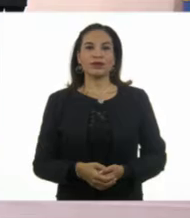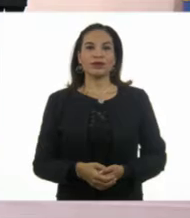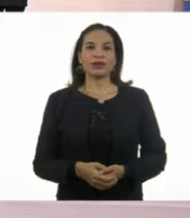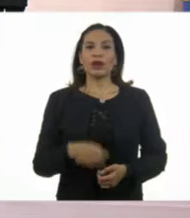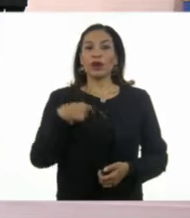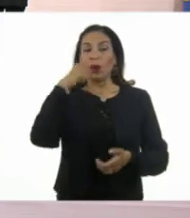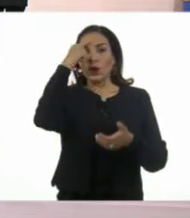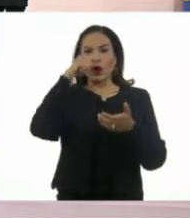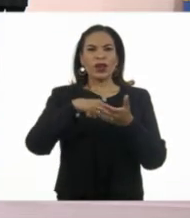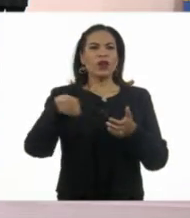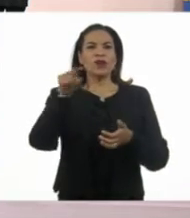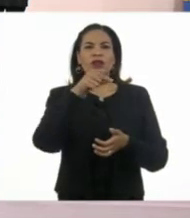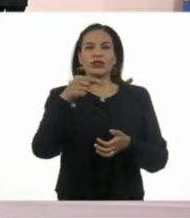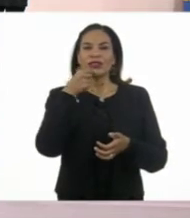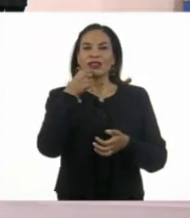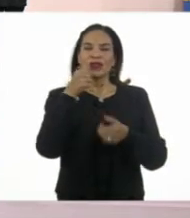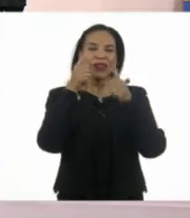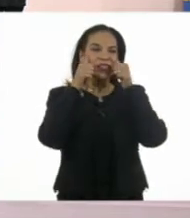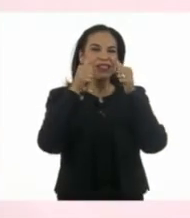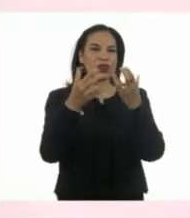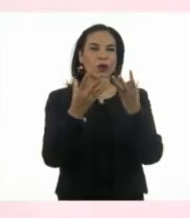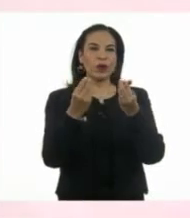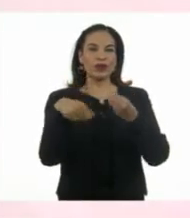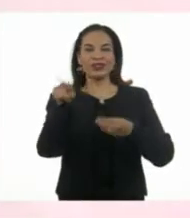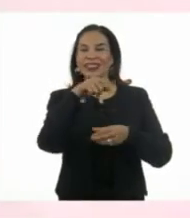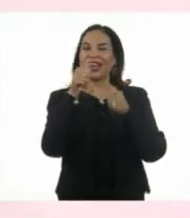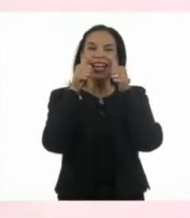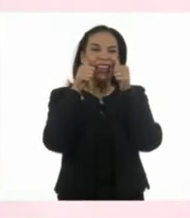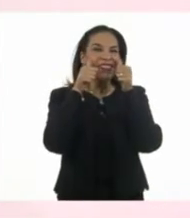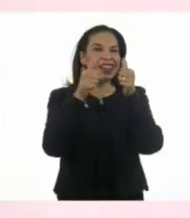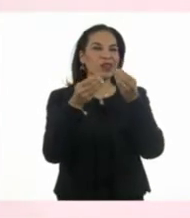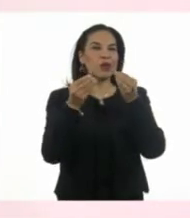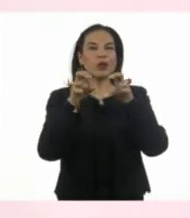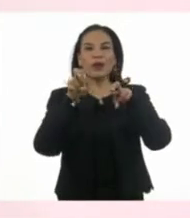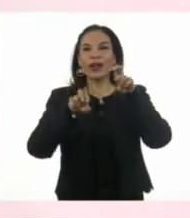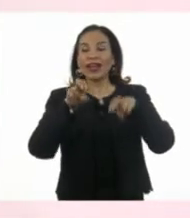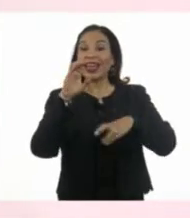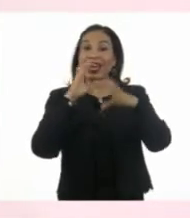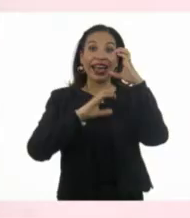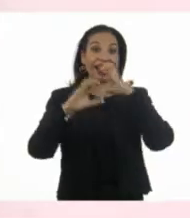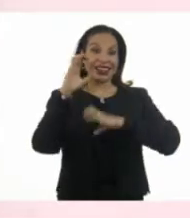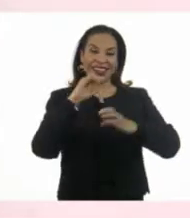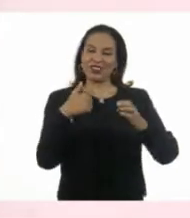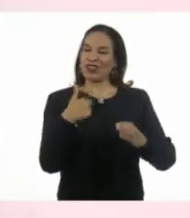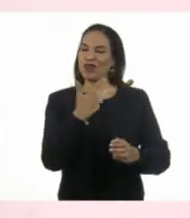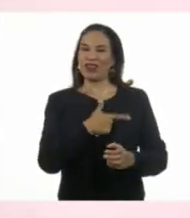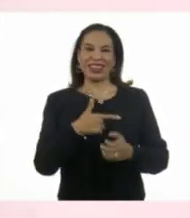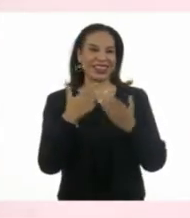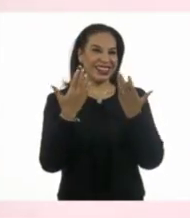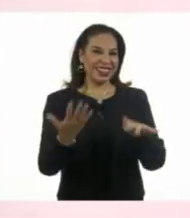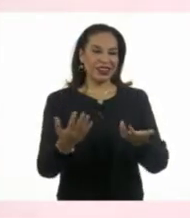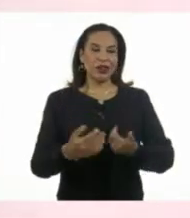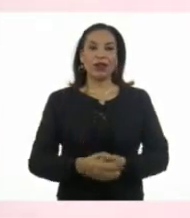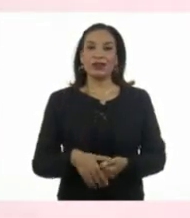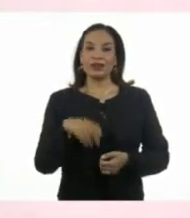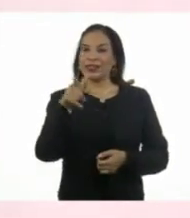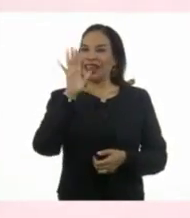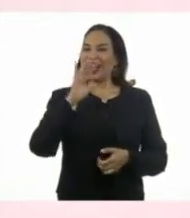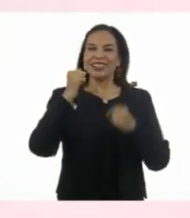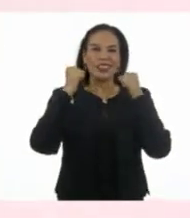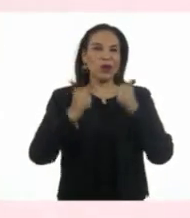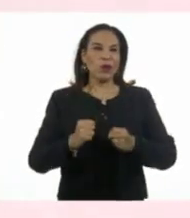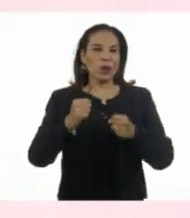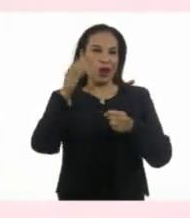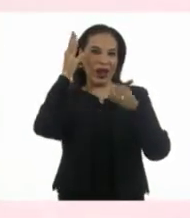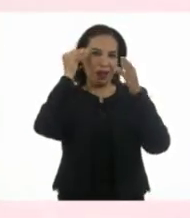Yo creo que nuestros niños pusieron mucha atención. Estaban súper atentos. Ah, y cantando, porque a mí me encantó. Sí, seguro ya se la